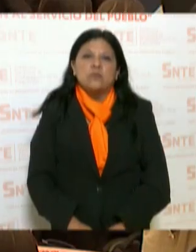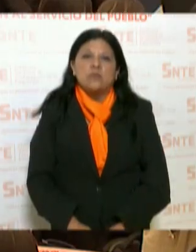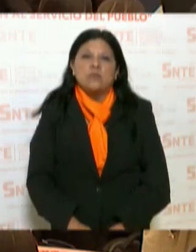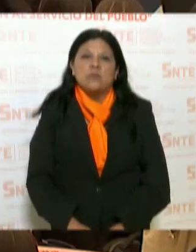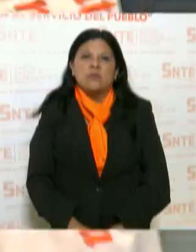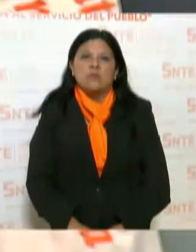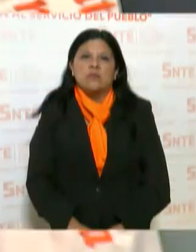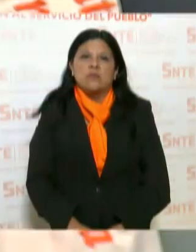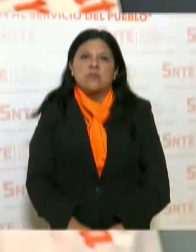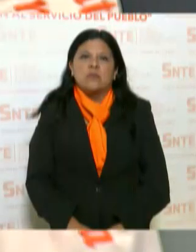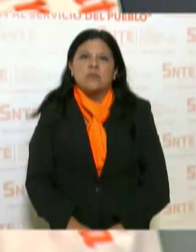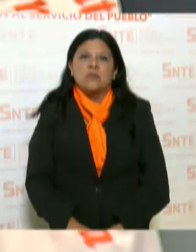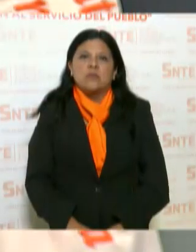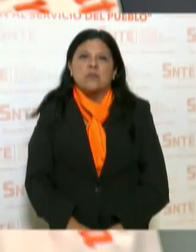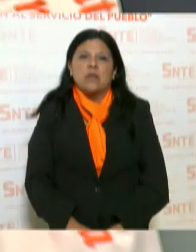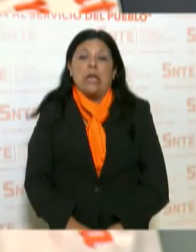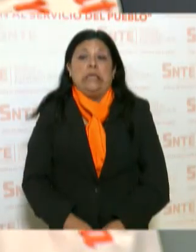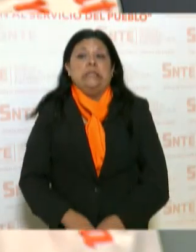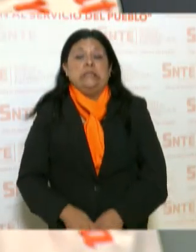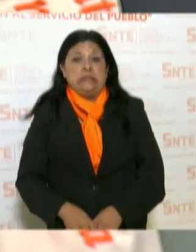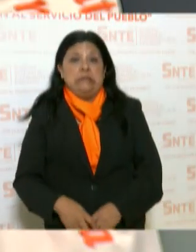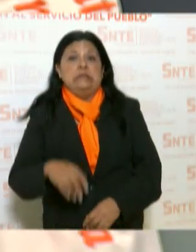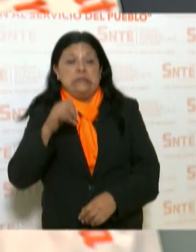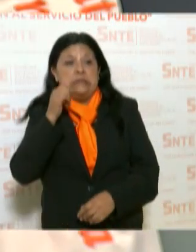Les cortaban las orejas.